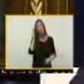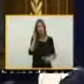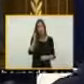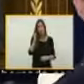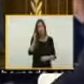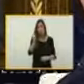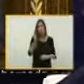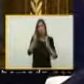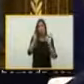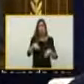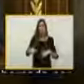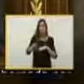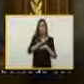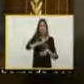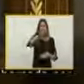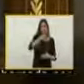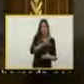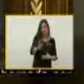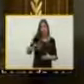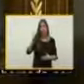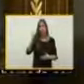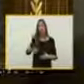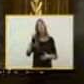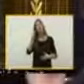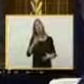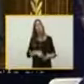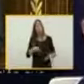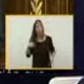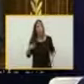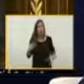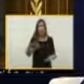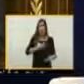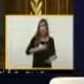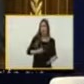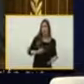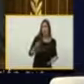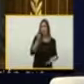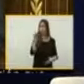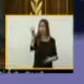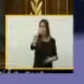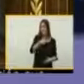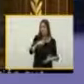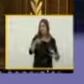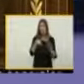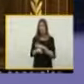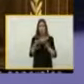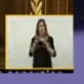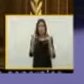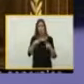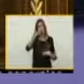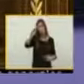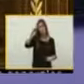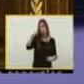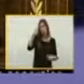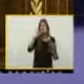ido, vamos, no tengo ninguna duda. Entonces, el argumento de las bases no hubiera contado, ¿lo creéis? Estoy de acuerdo con eso, porque hay experiencias de